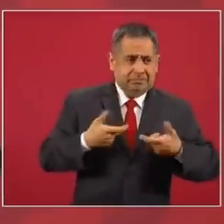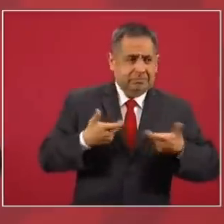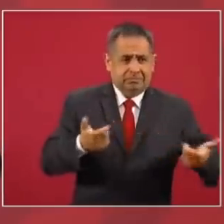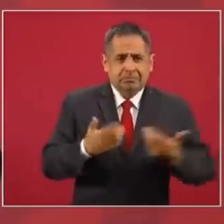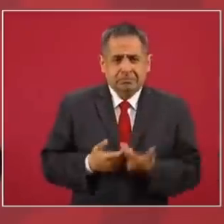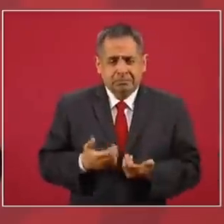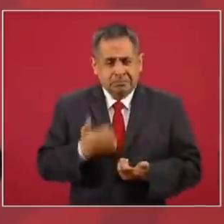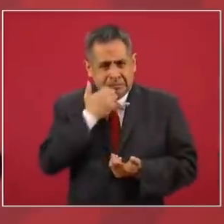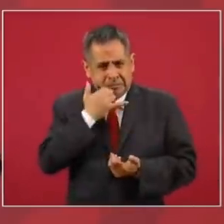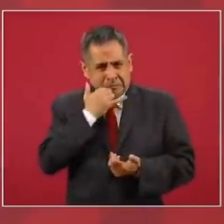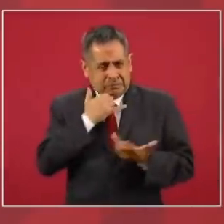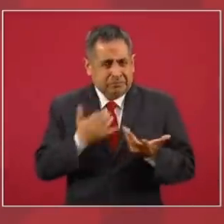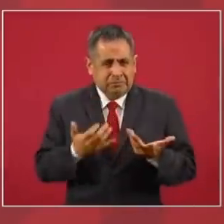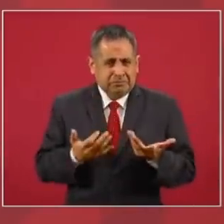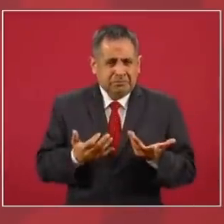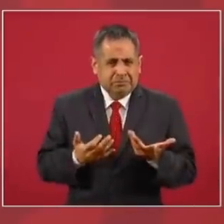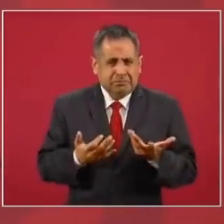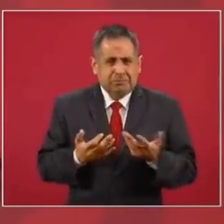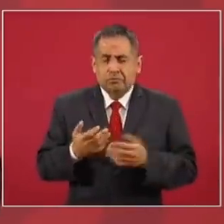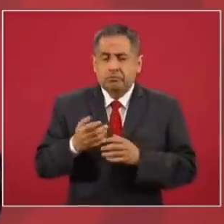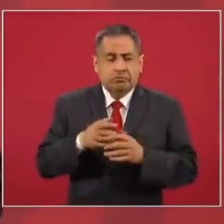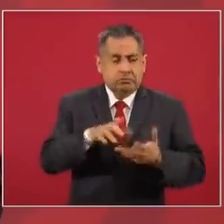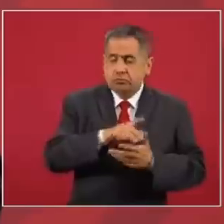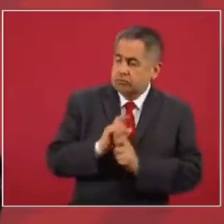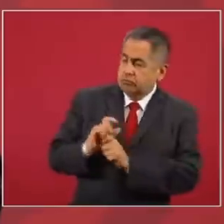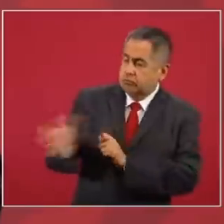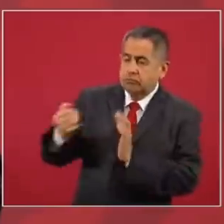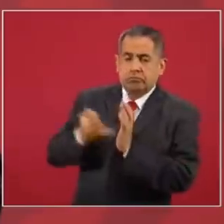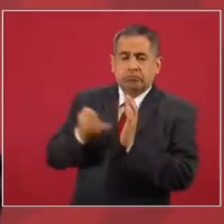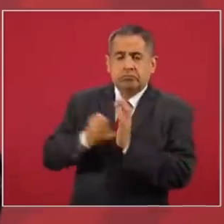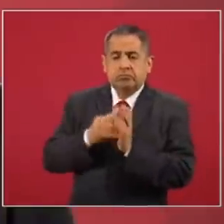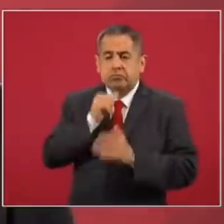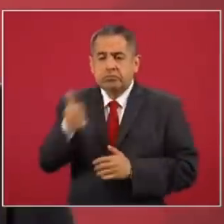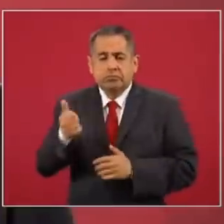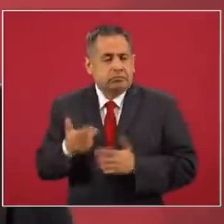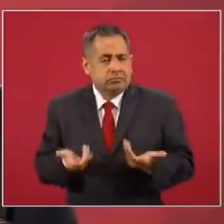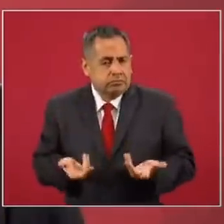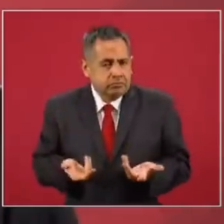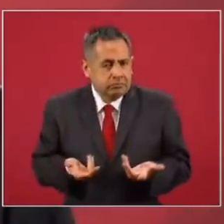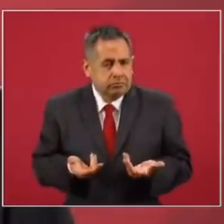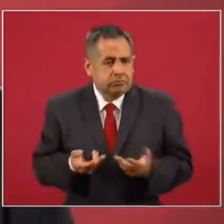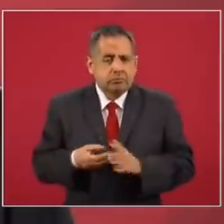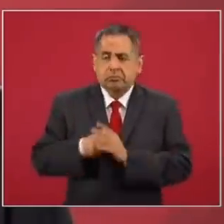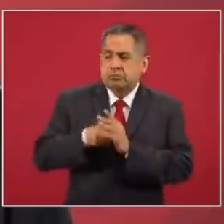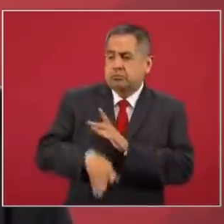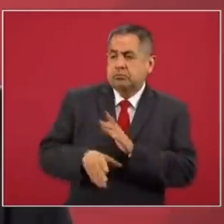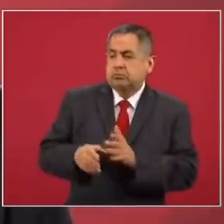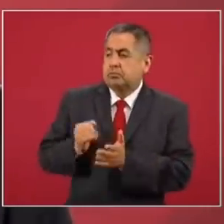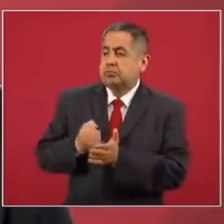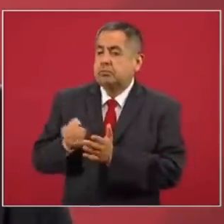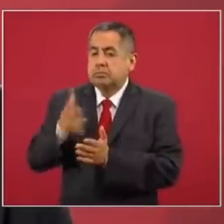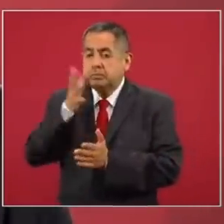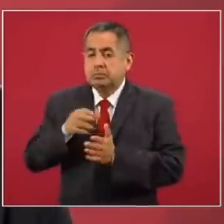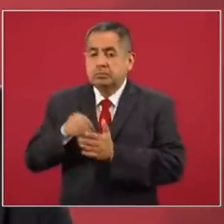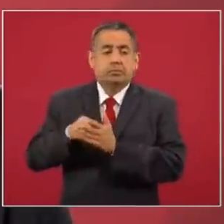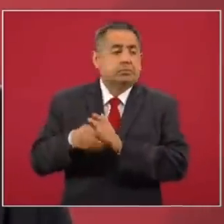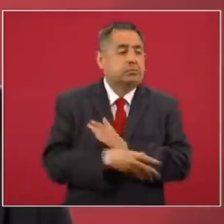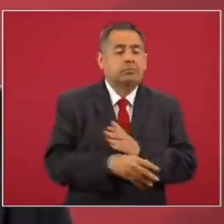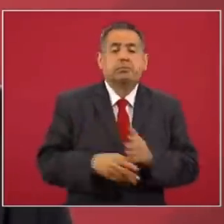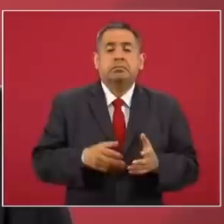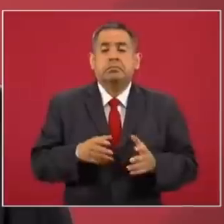desde luego no se pagan los impuestos, hay una evasión fiscal